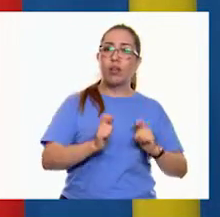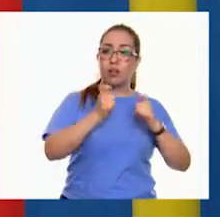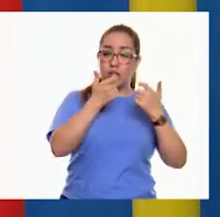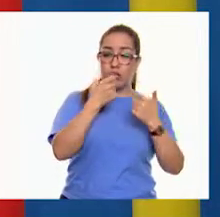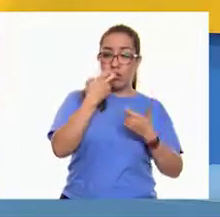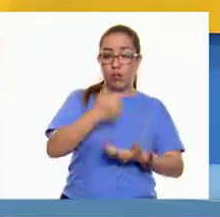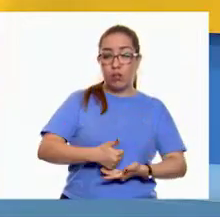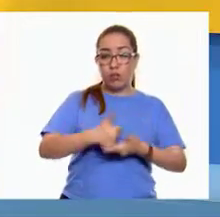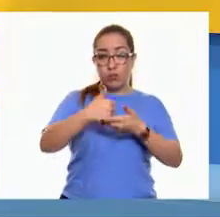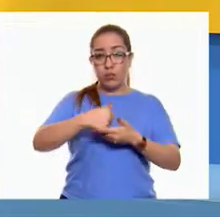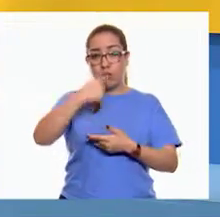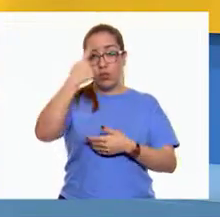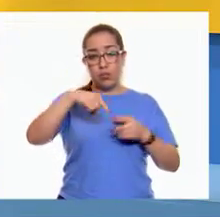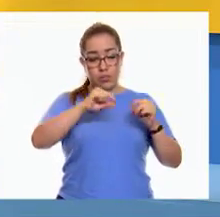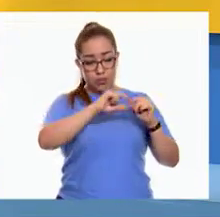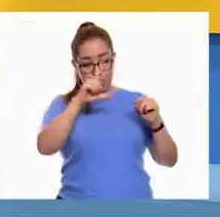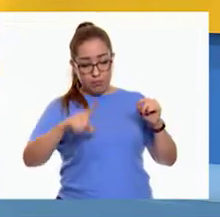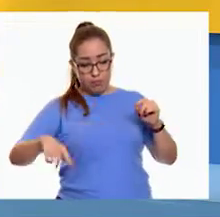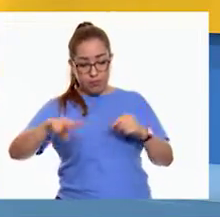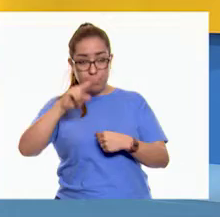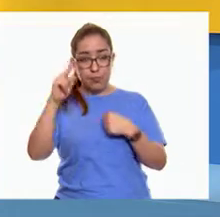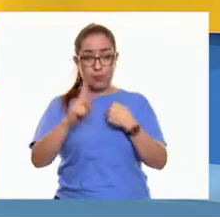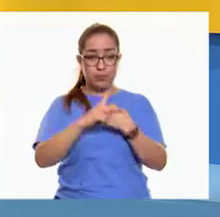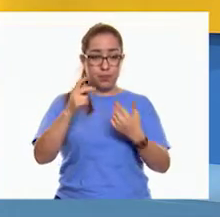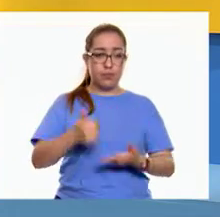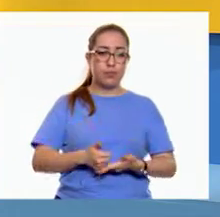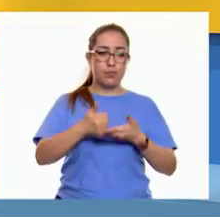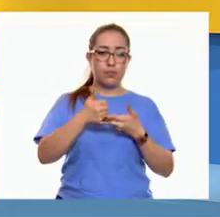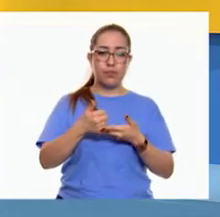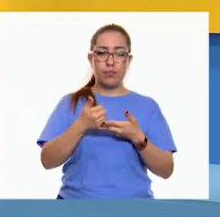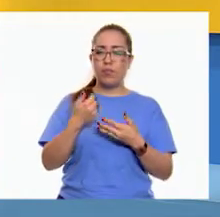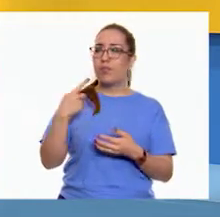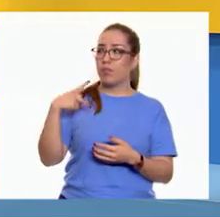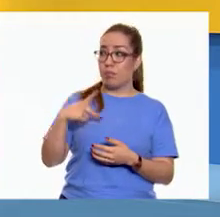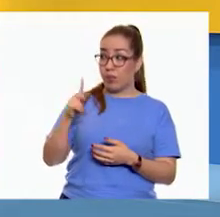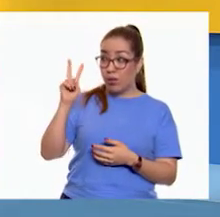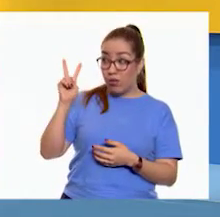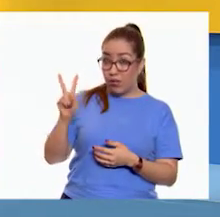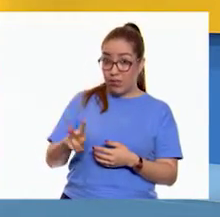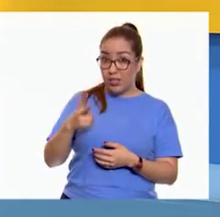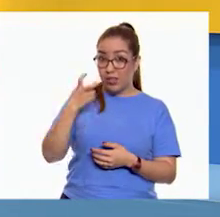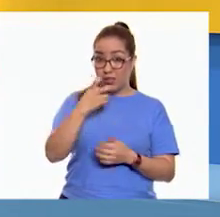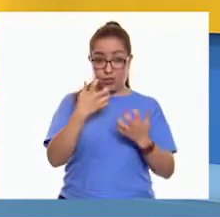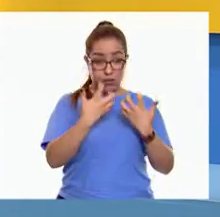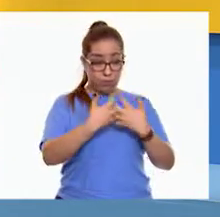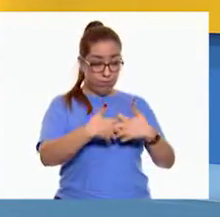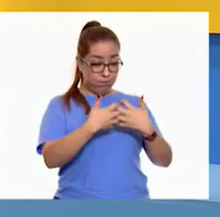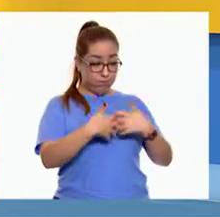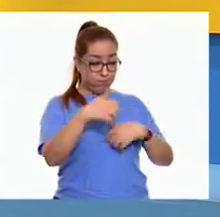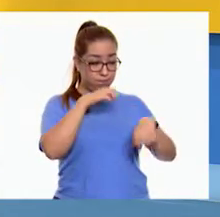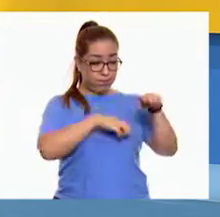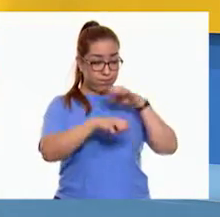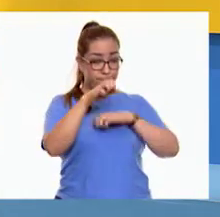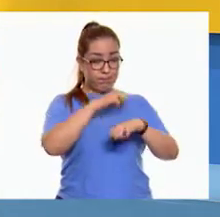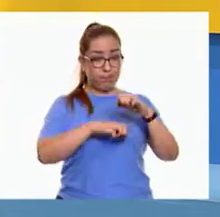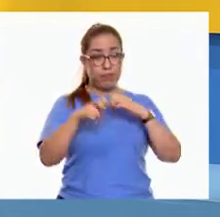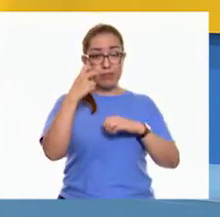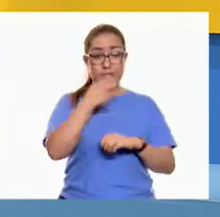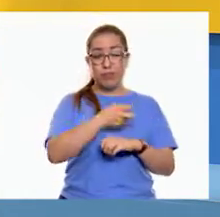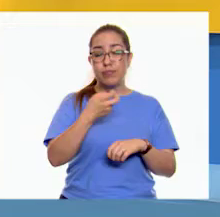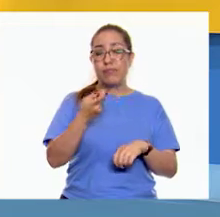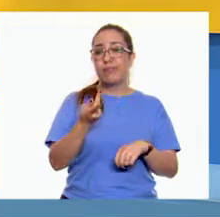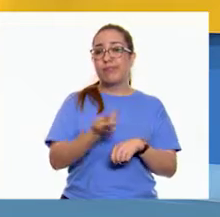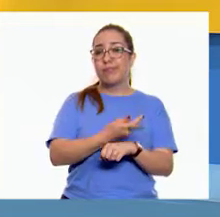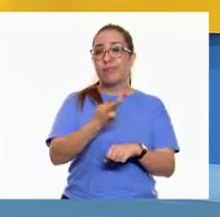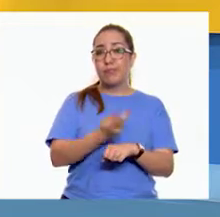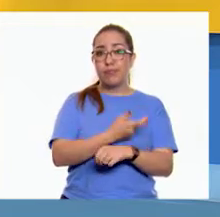país. Pero hay que decir que los efectos de la industrialización alcanzaron hasta los aspectos más cotidianos de la vida de los